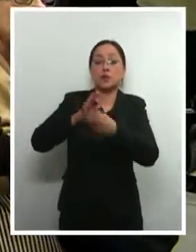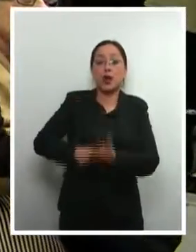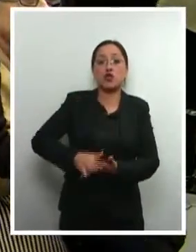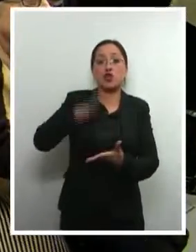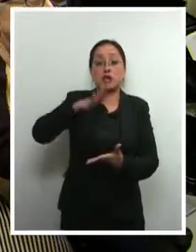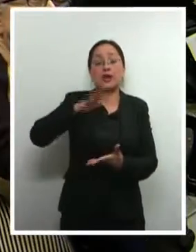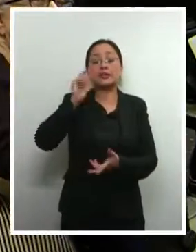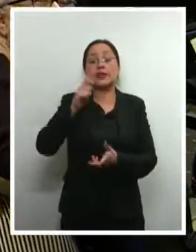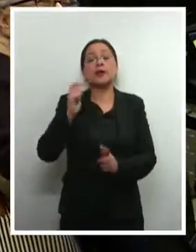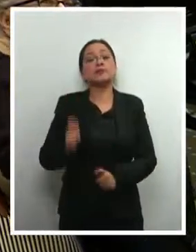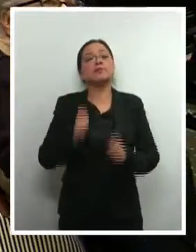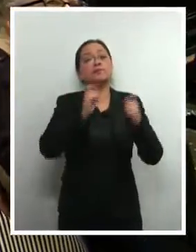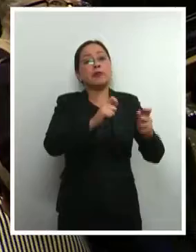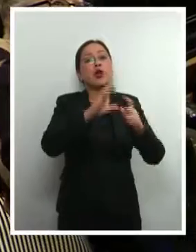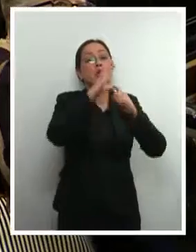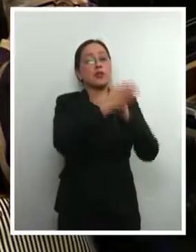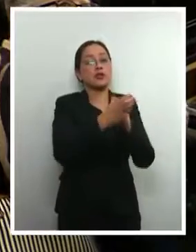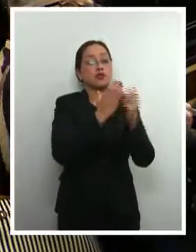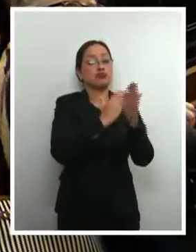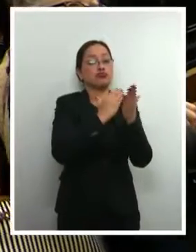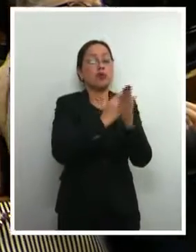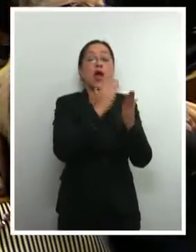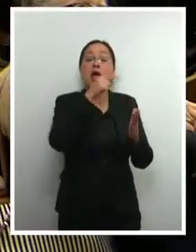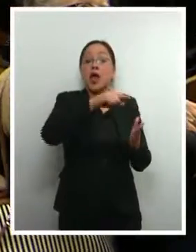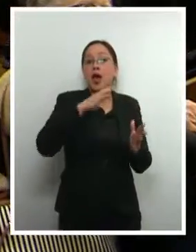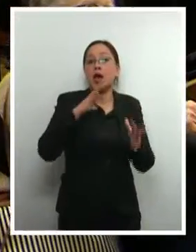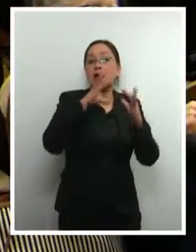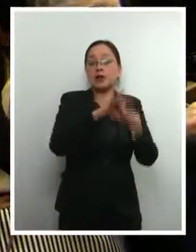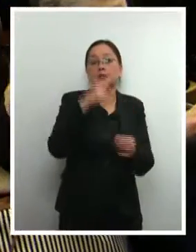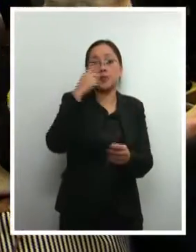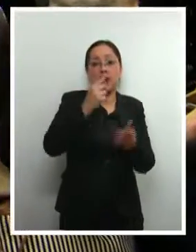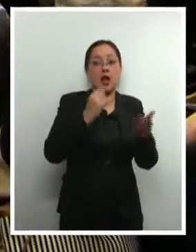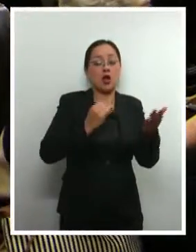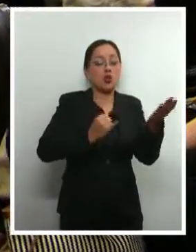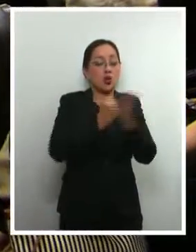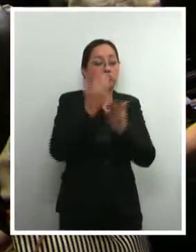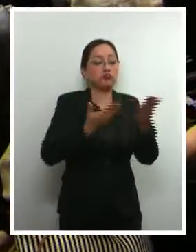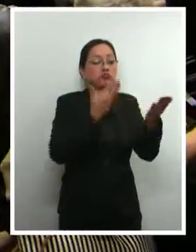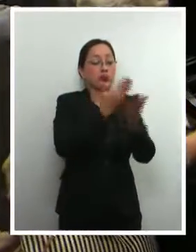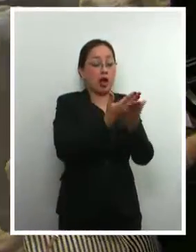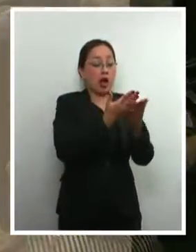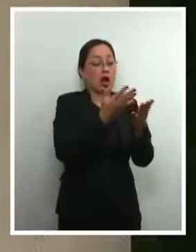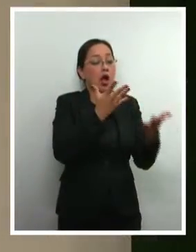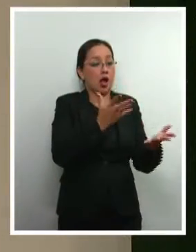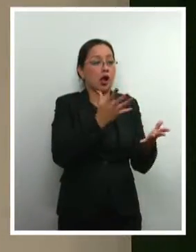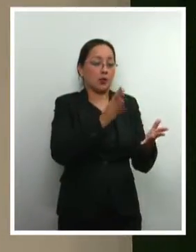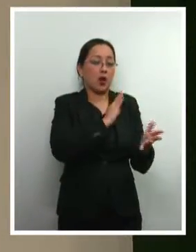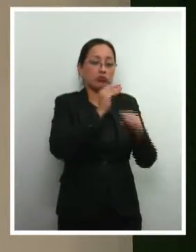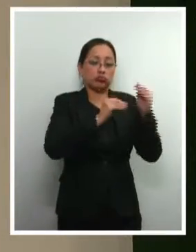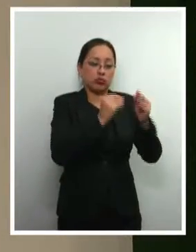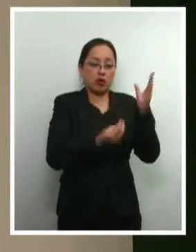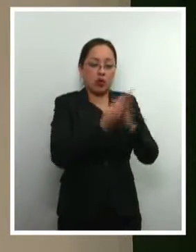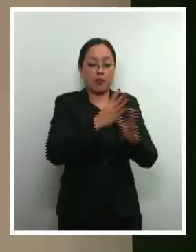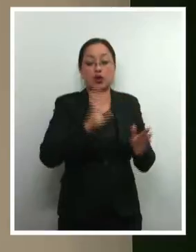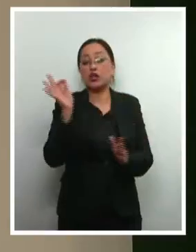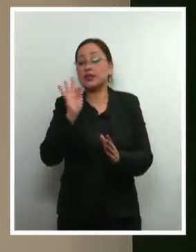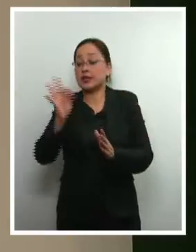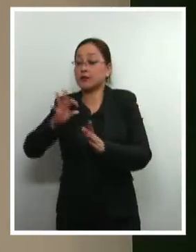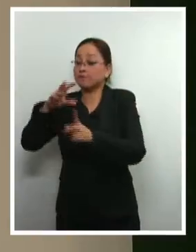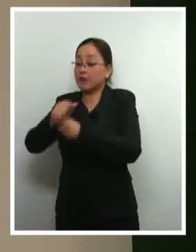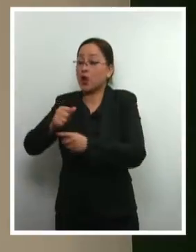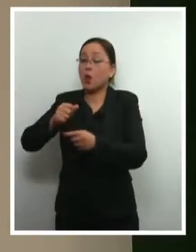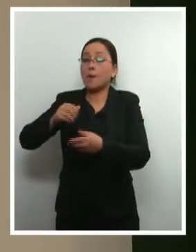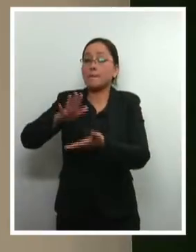estaría regresando a la comisión dictaminadora, o si la alcanza, caso contrario, se estaría incorporando